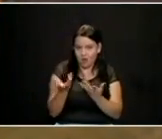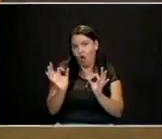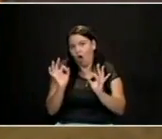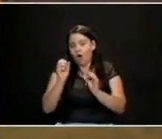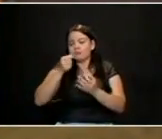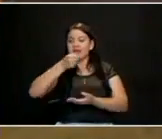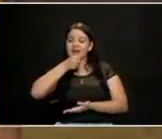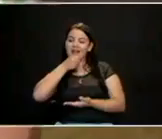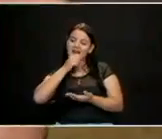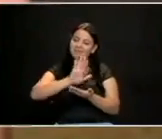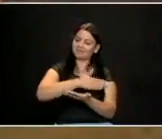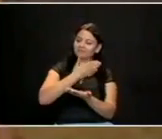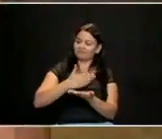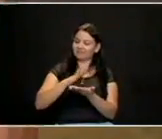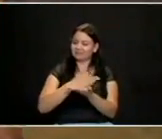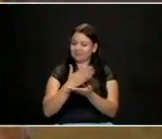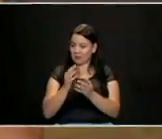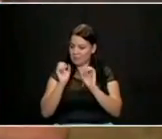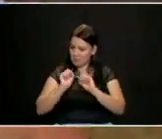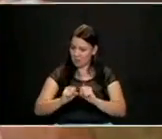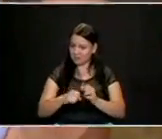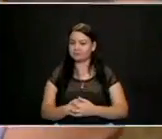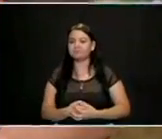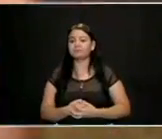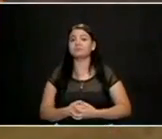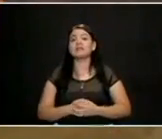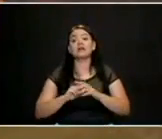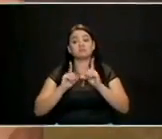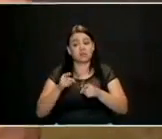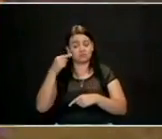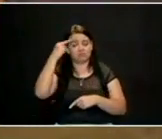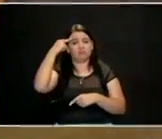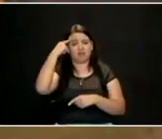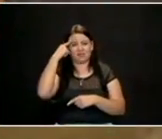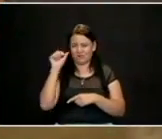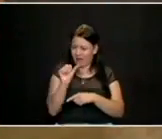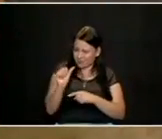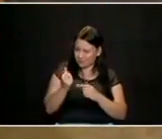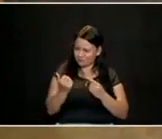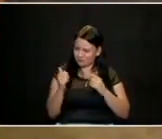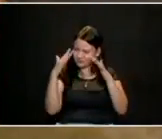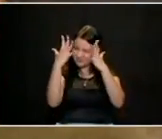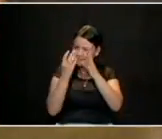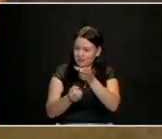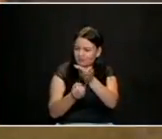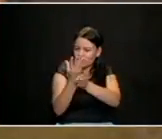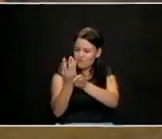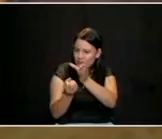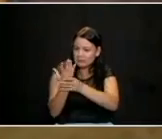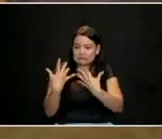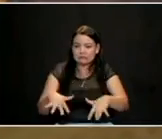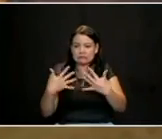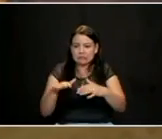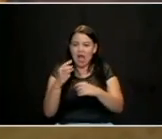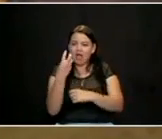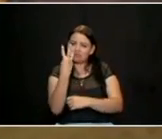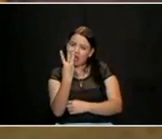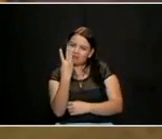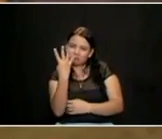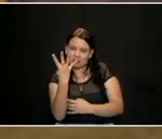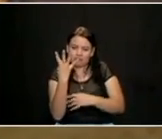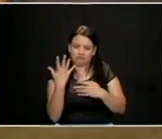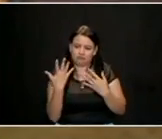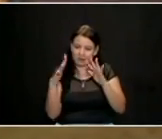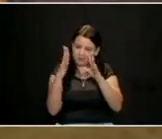ejemplo. Segundo, macroferias, tipo Feria de Flores, tener 4 en el año, una cada trimestre, eso potenciaría mucho la calidad del turismo